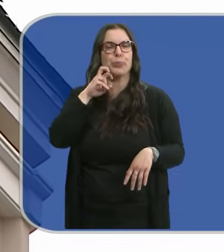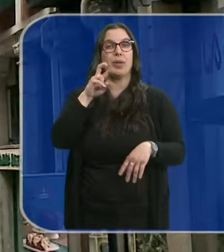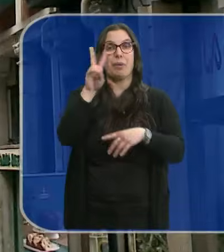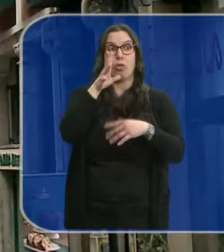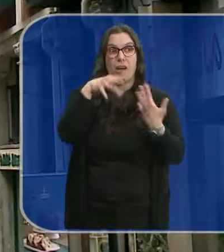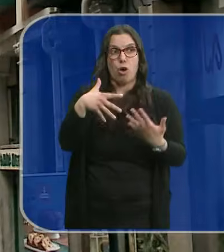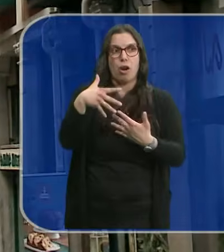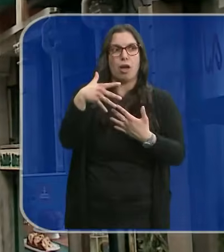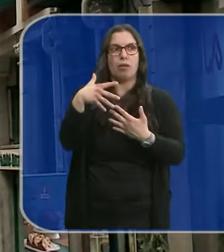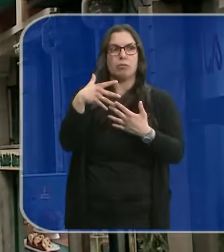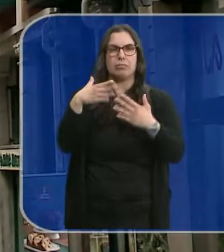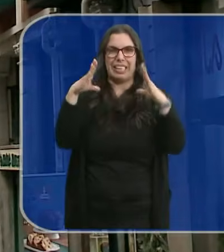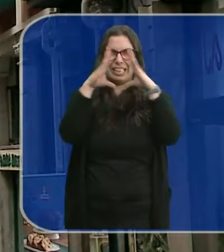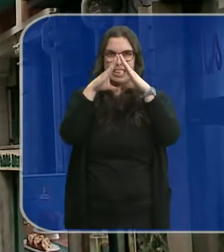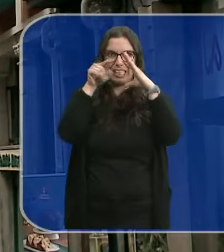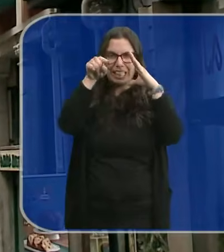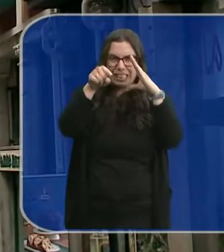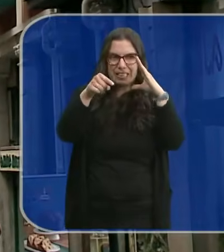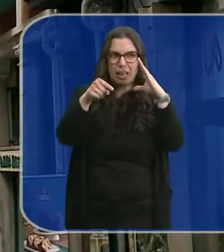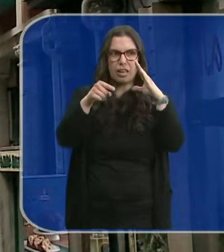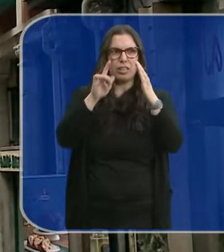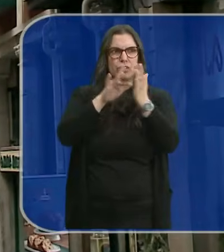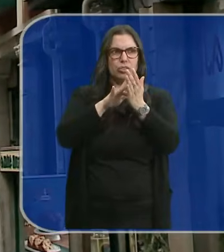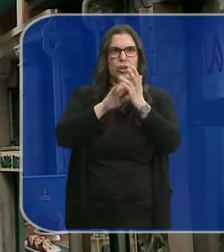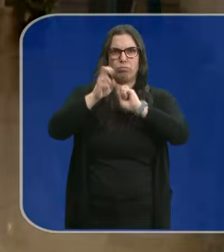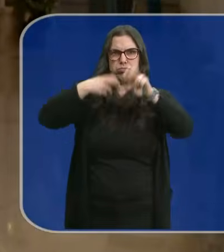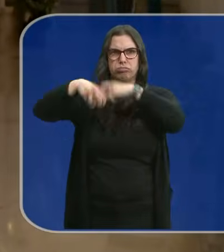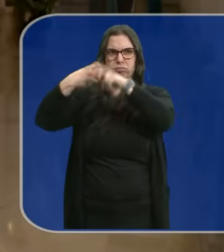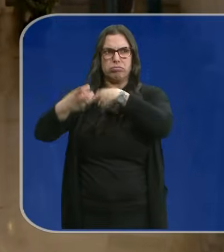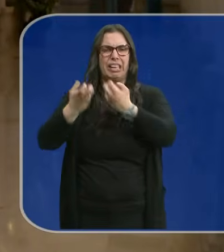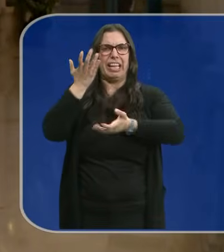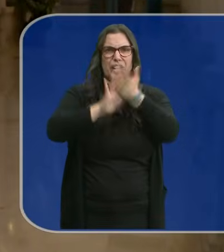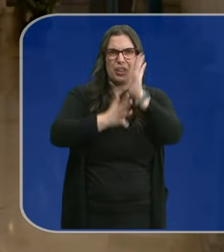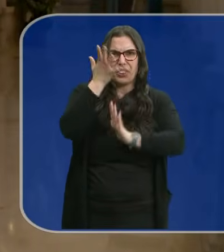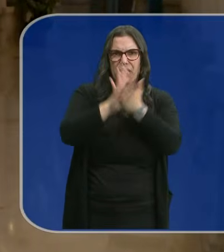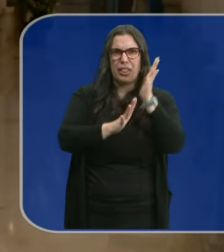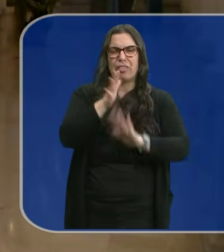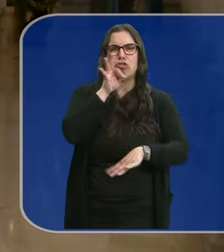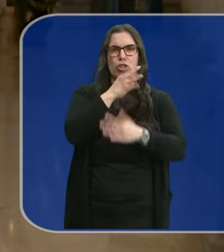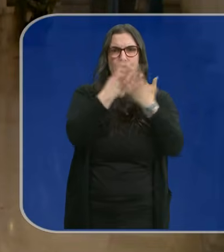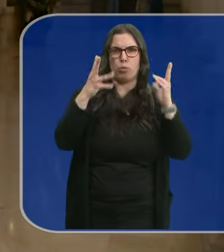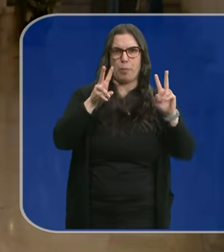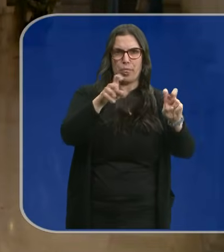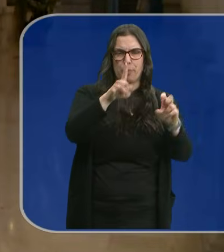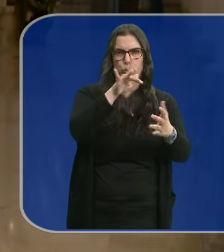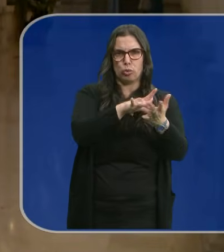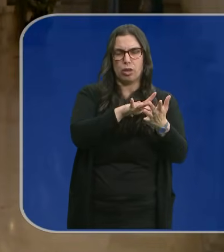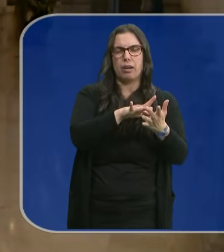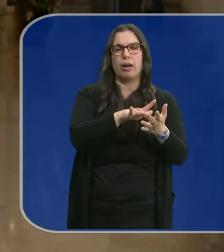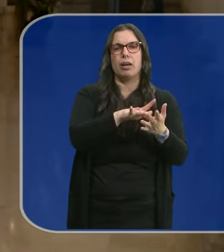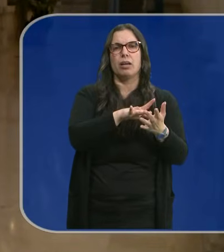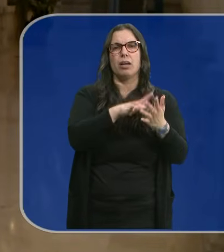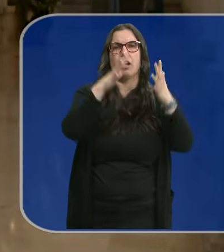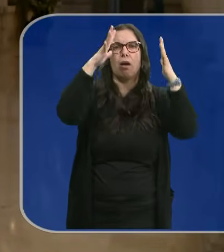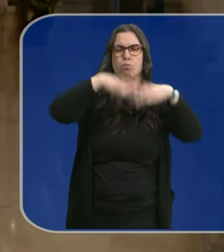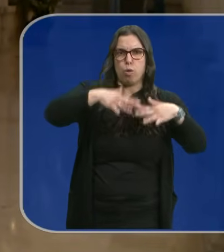Valladolid actual la iglesia de la Veracruz después de todo lo que ha sucedido, ¿no? Un incendio a principios del siglo XIX, no solamente el